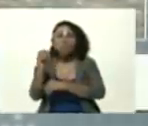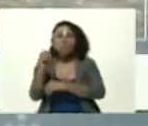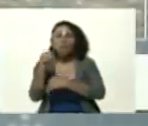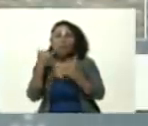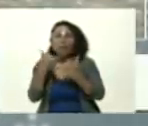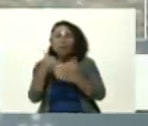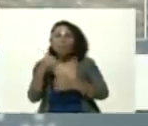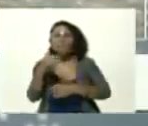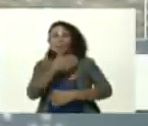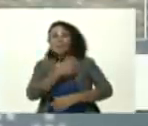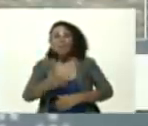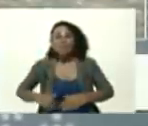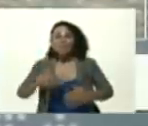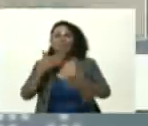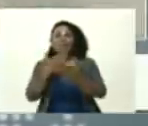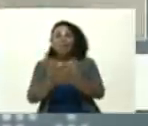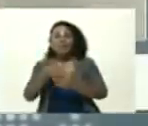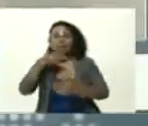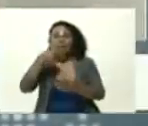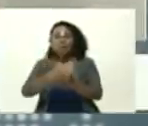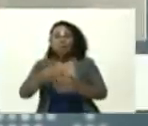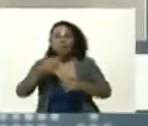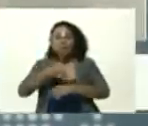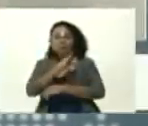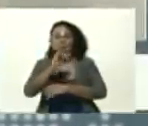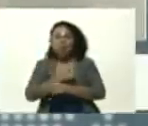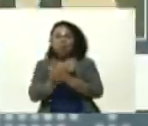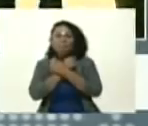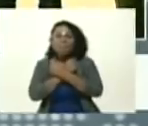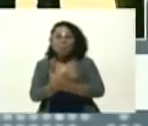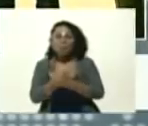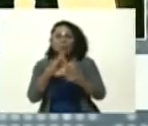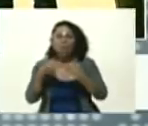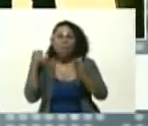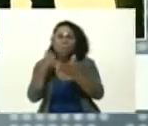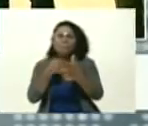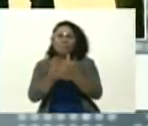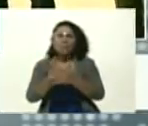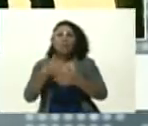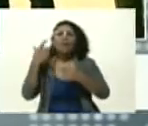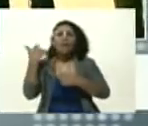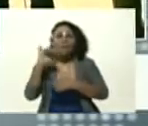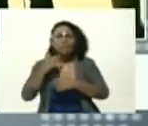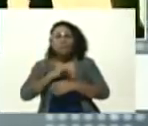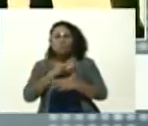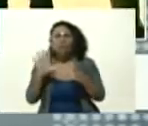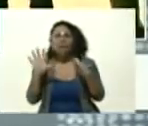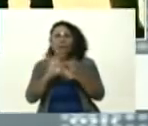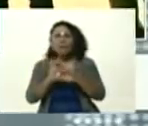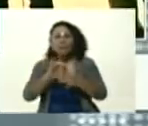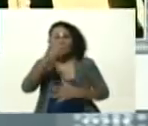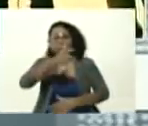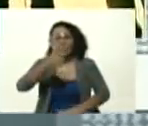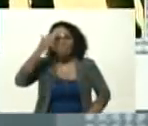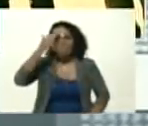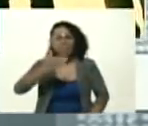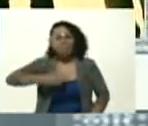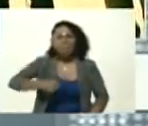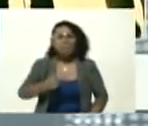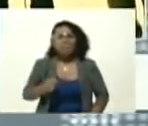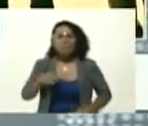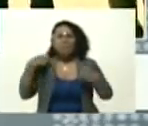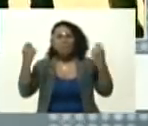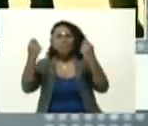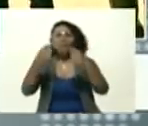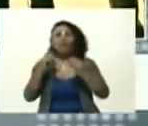presidente, no me queda más que agradecerle en nombre de los zulianos todo el amor, todo el empeño, y cuente con esta alianza cívico-militar, policial y popular para